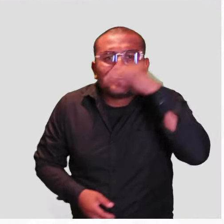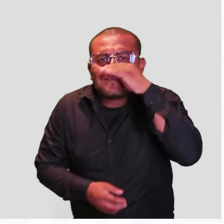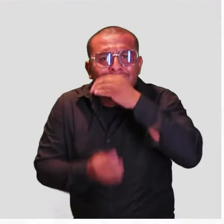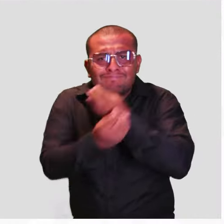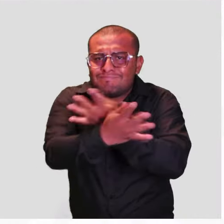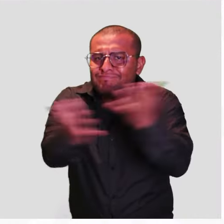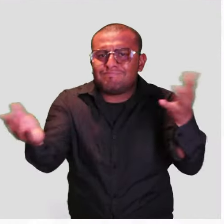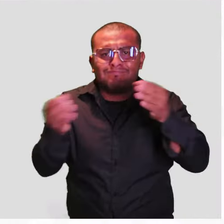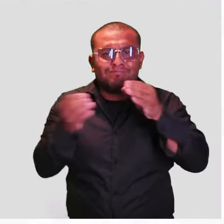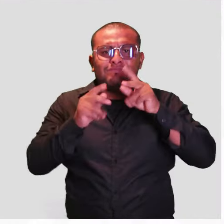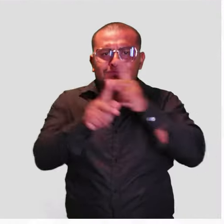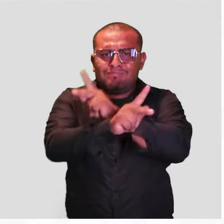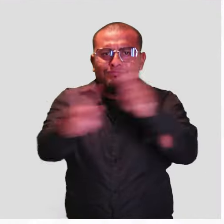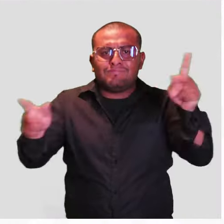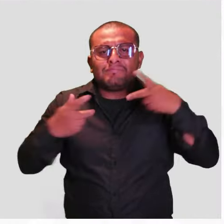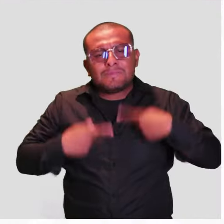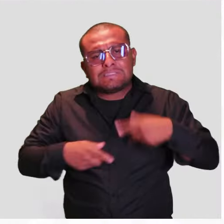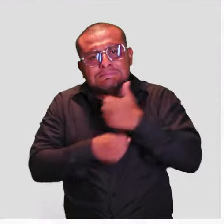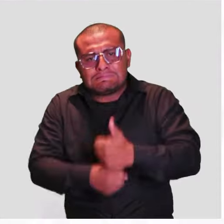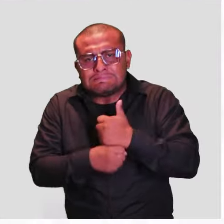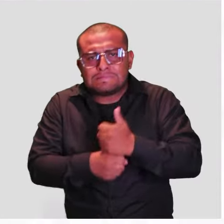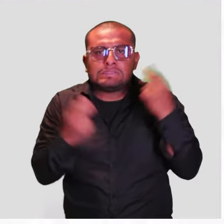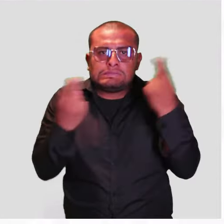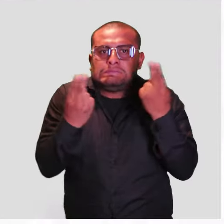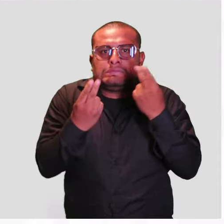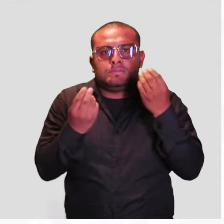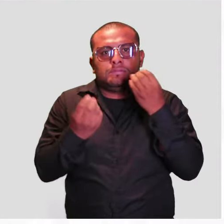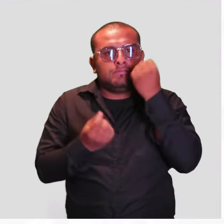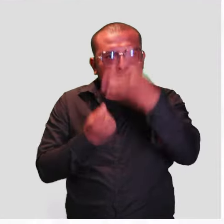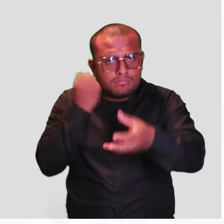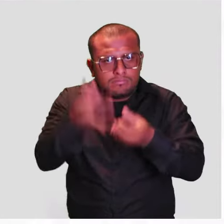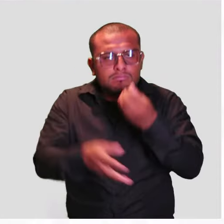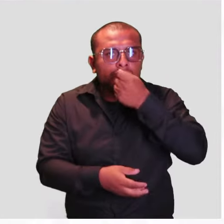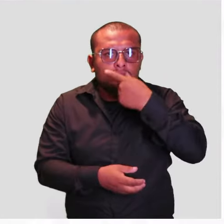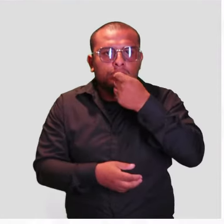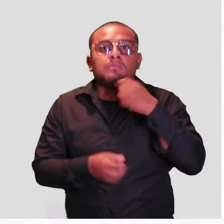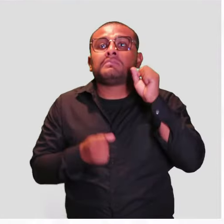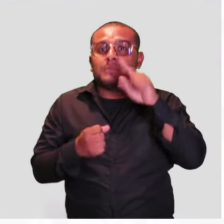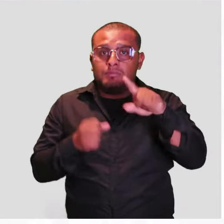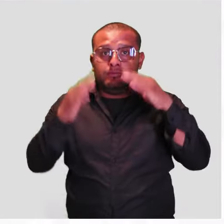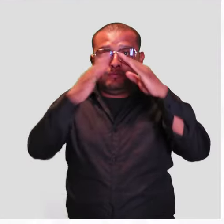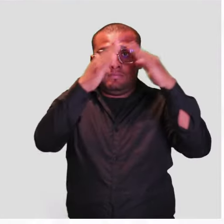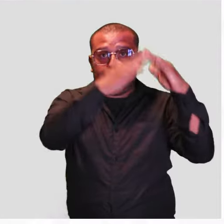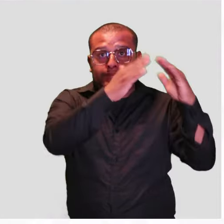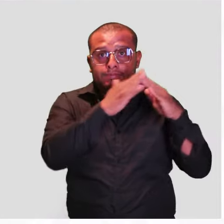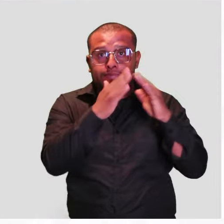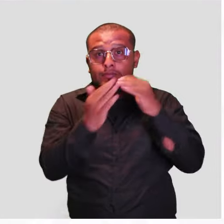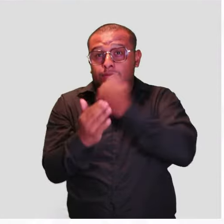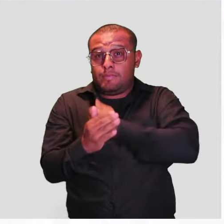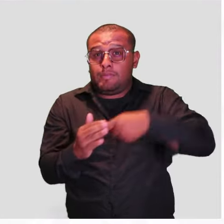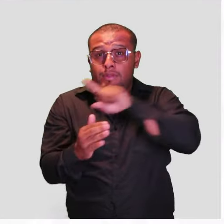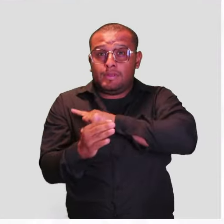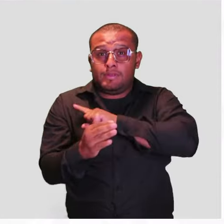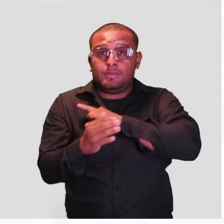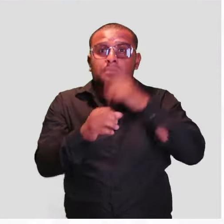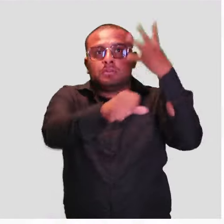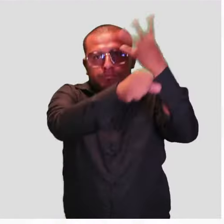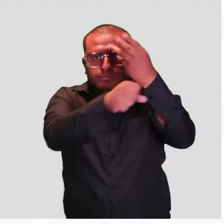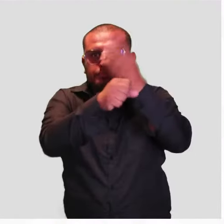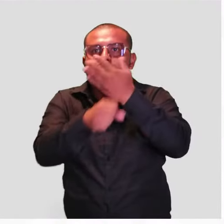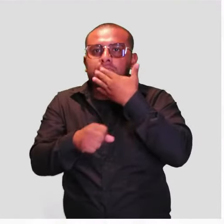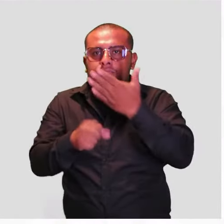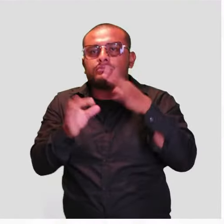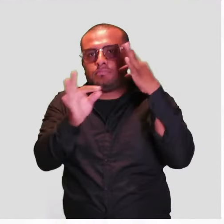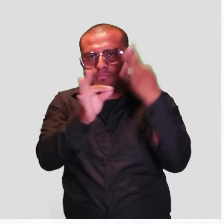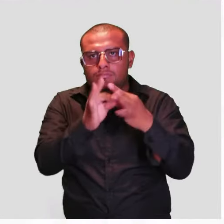situación de vulnerabilidad que así lo requiera. Y vamos a rehabilitar todas las casas de salud que hay en las comunidades.